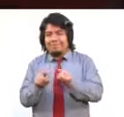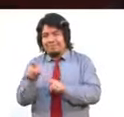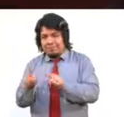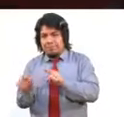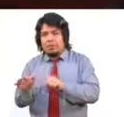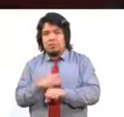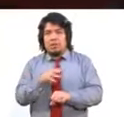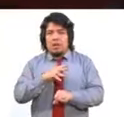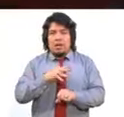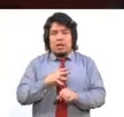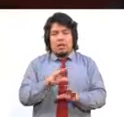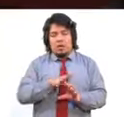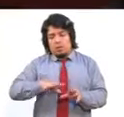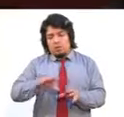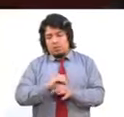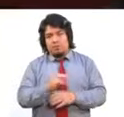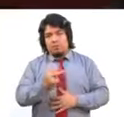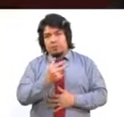de 800